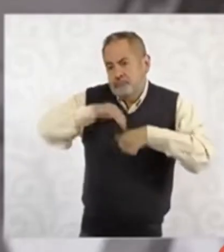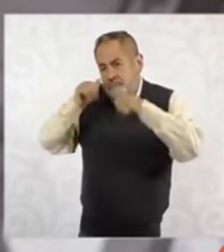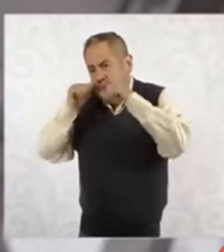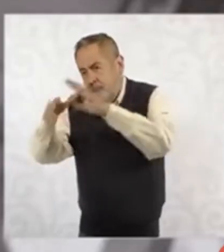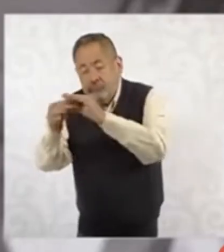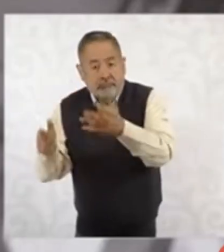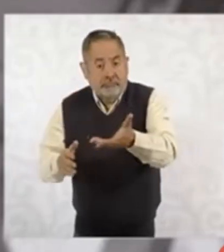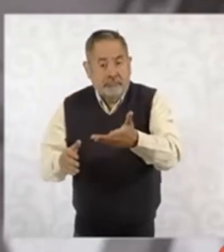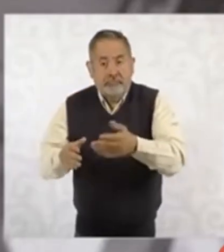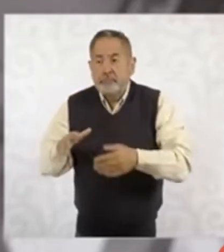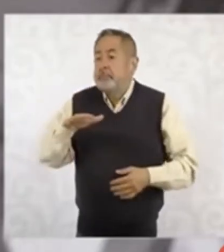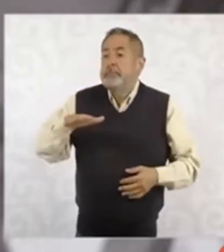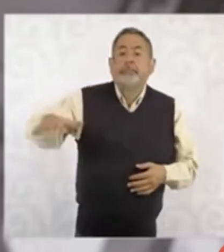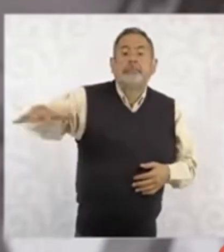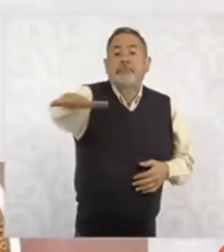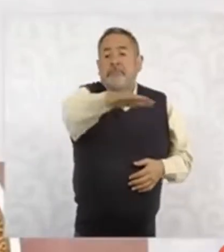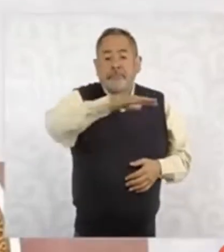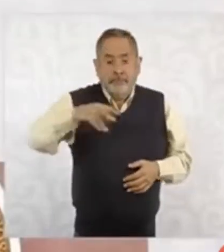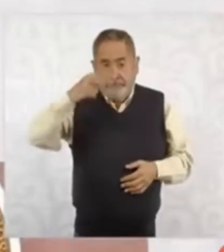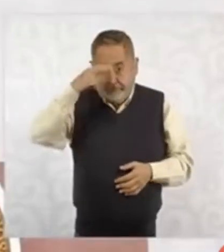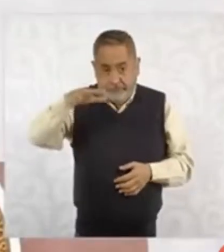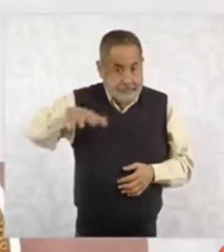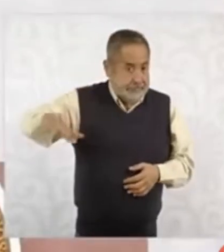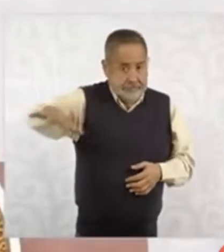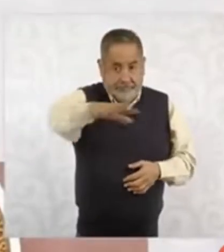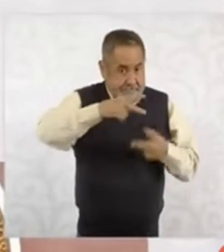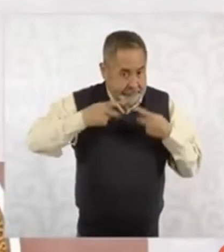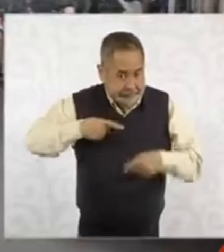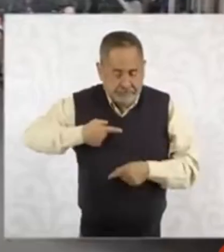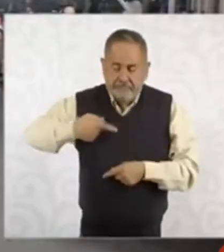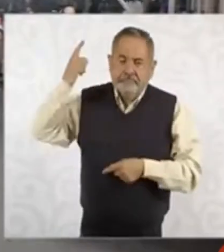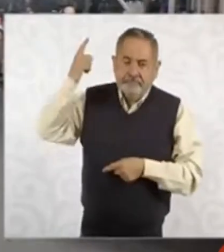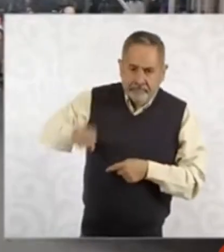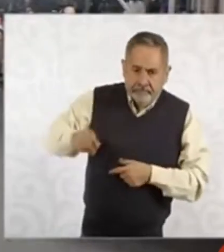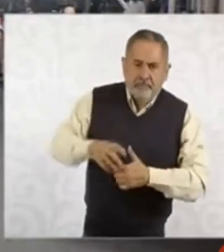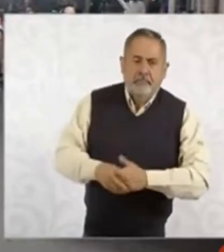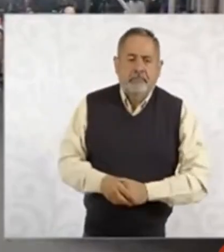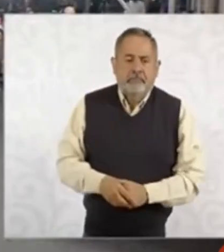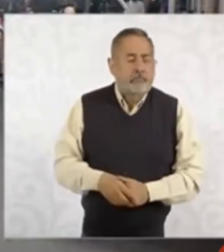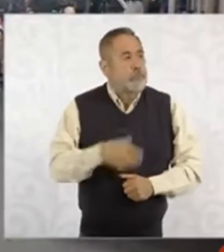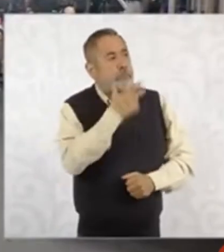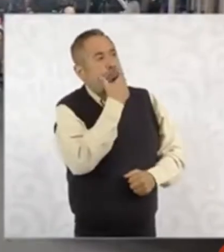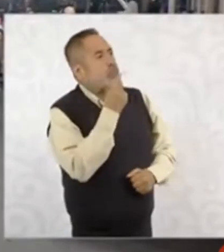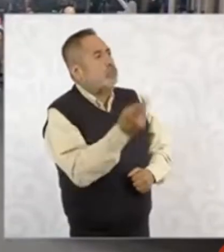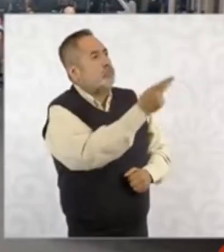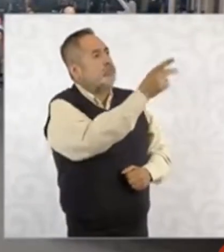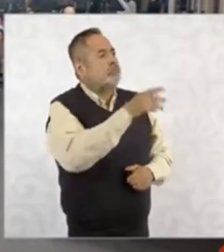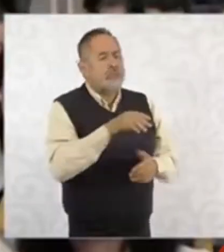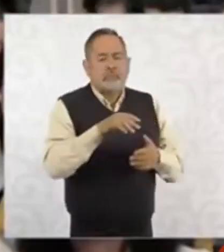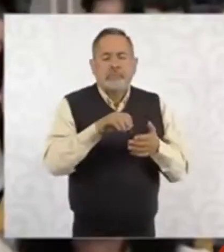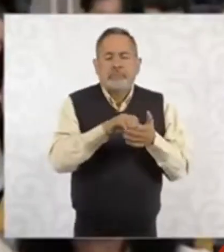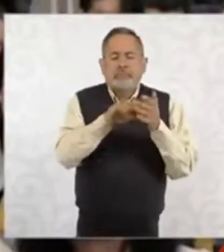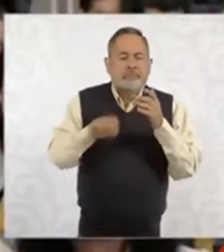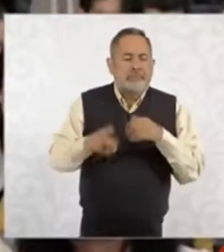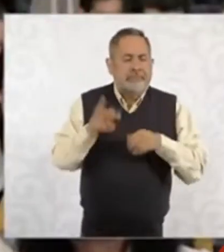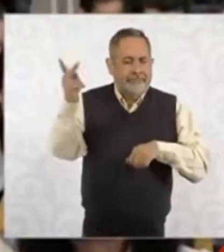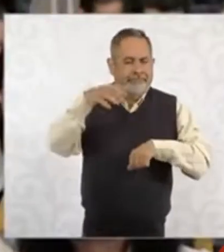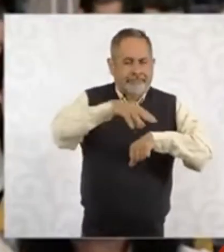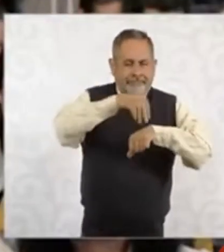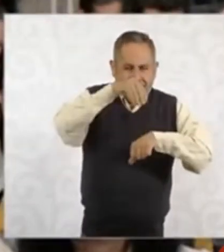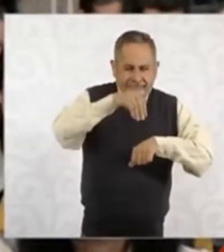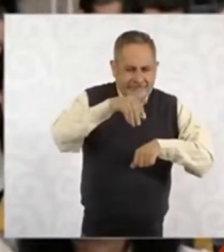en México decide el pueblo, no decide nadie más. ¿Cómo han pasado los años, no, presidenta? Porque para el dictamen suizo se